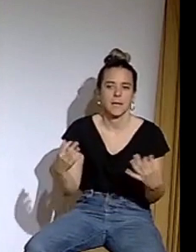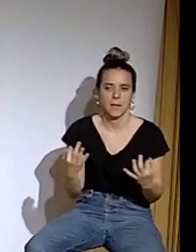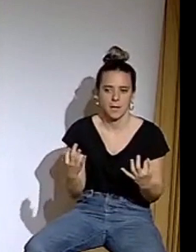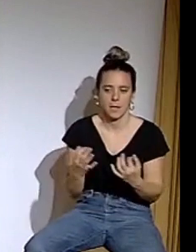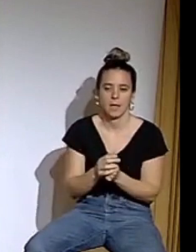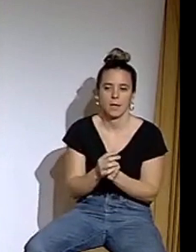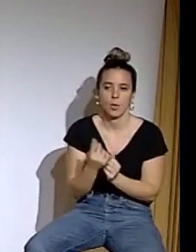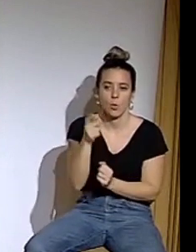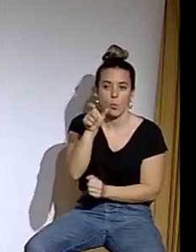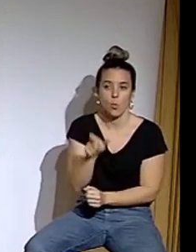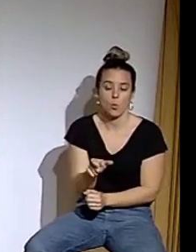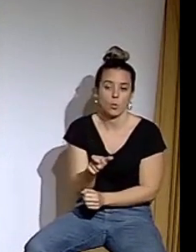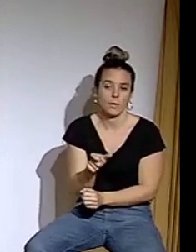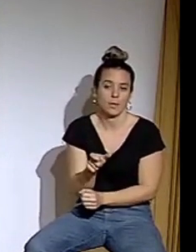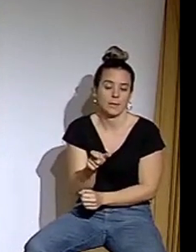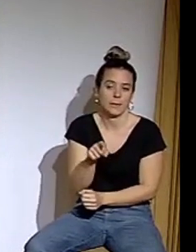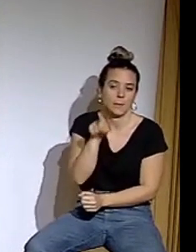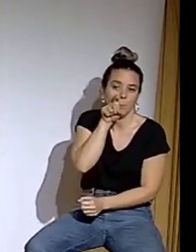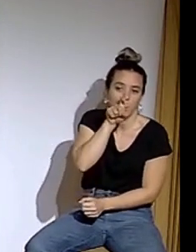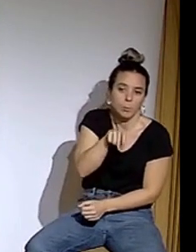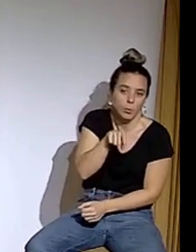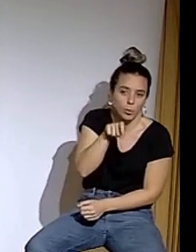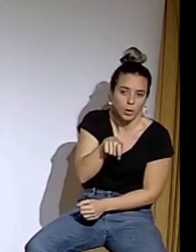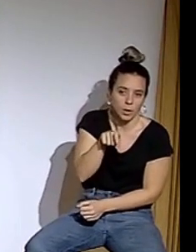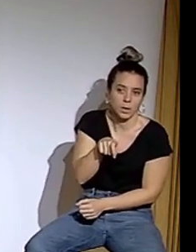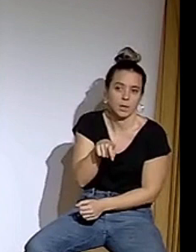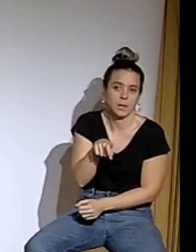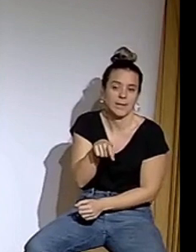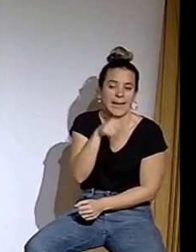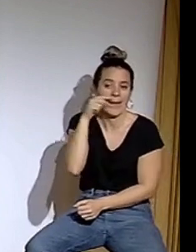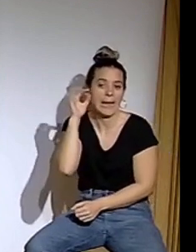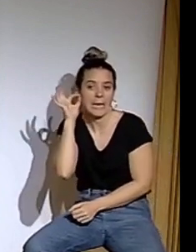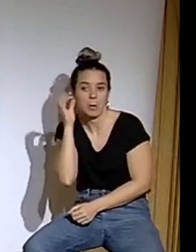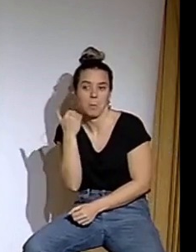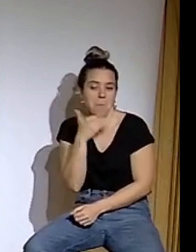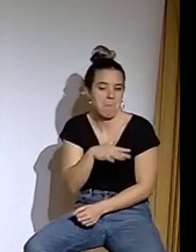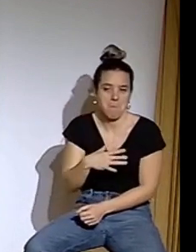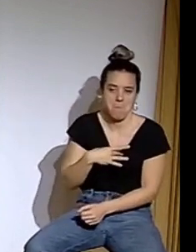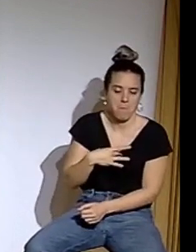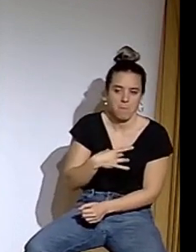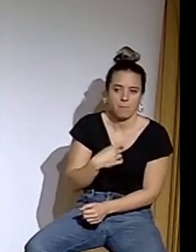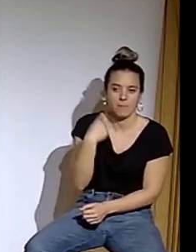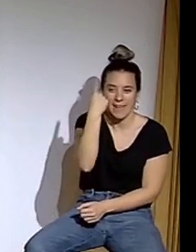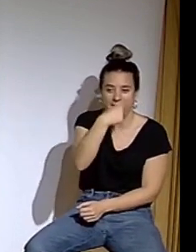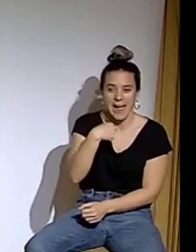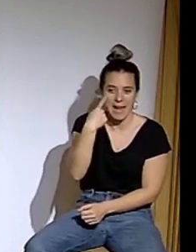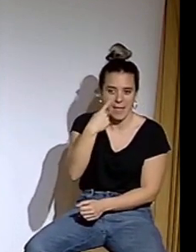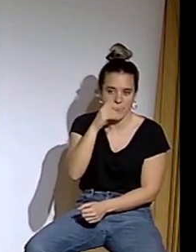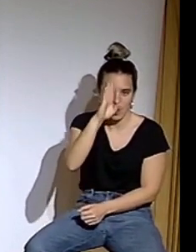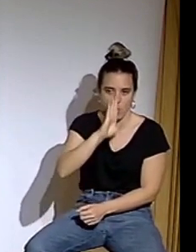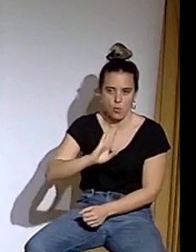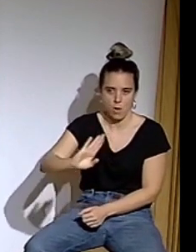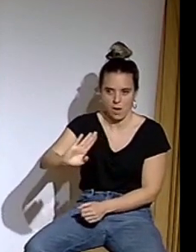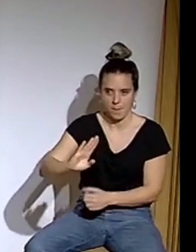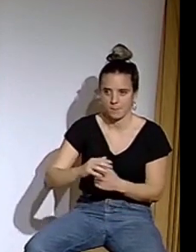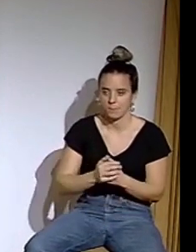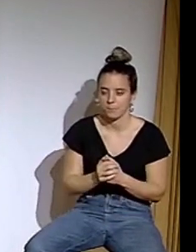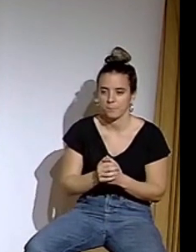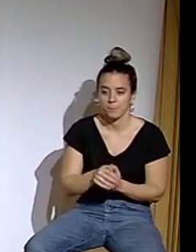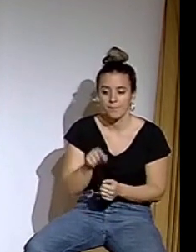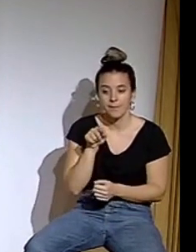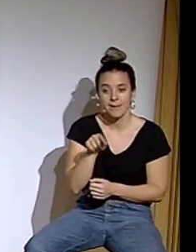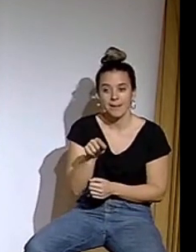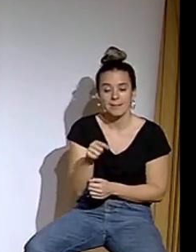bruja o una bruja no se sabe bien su género con cara de Luna esta